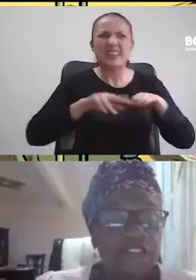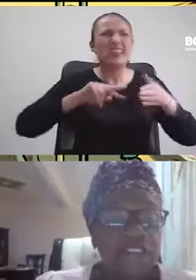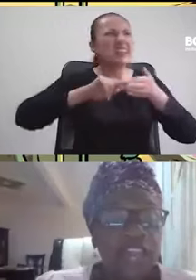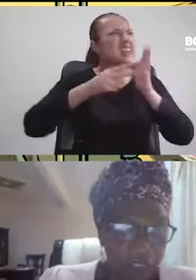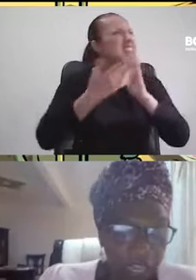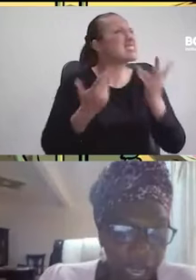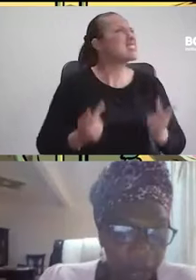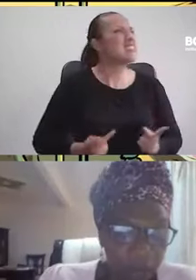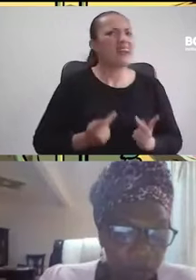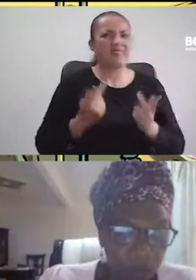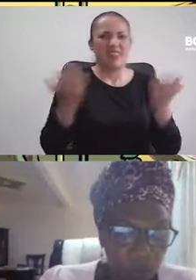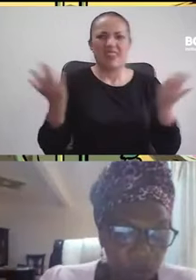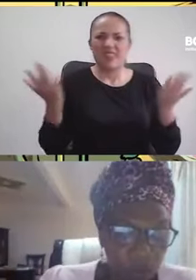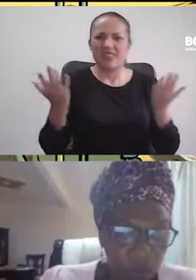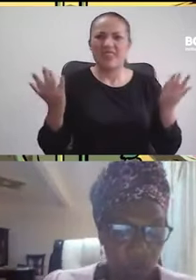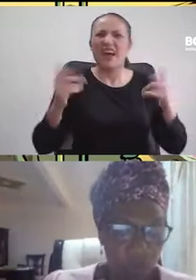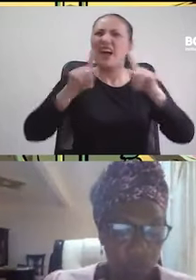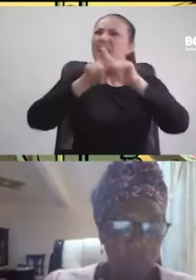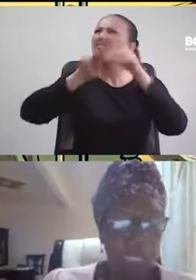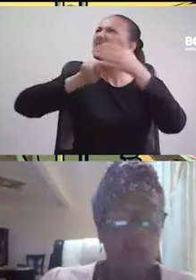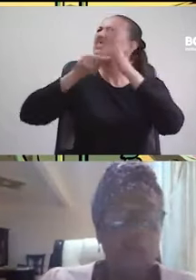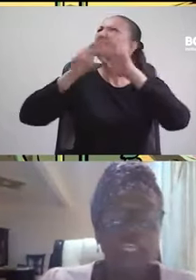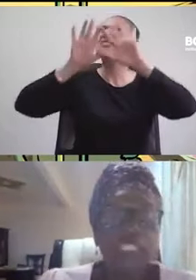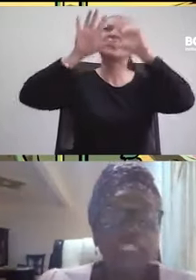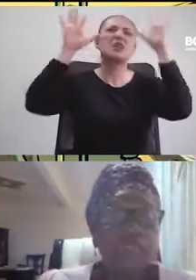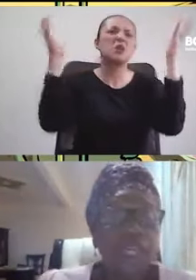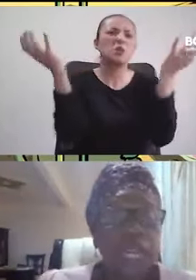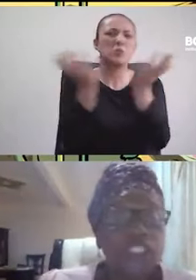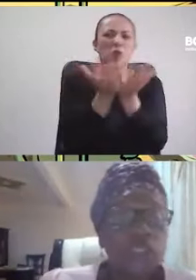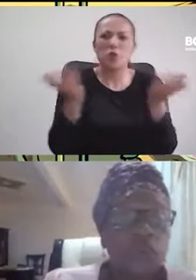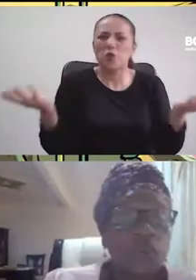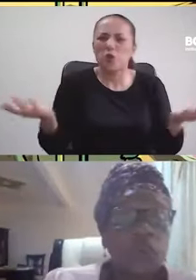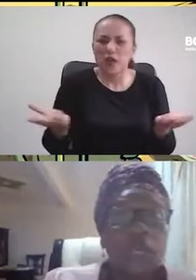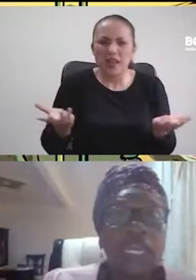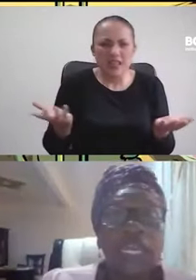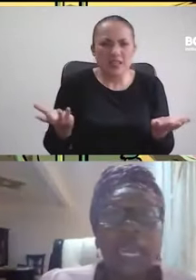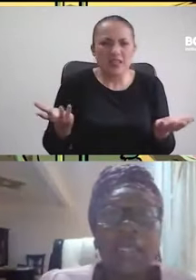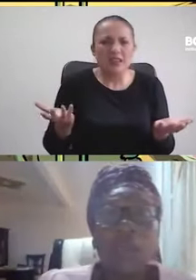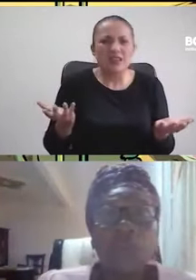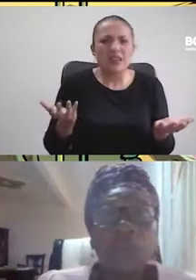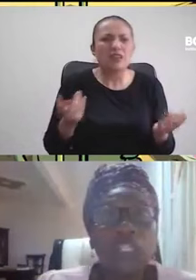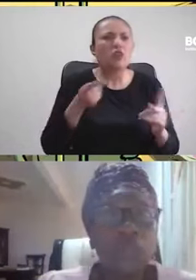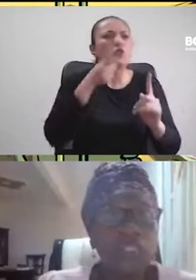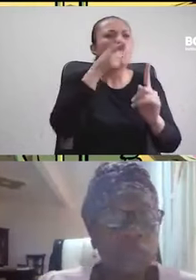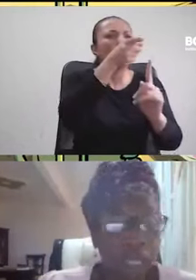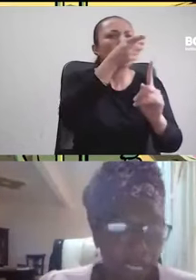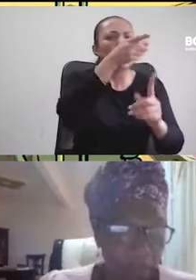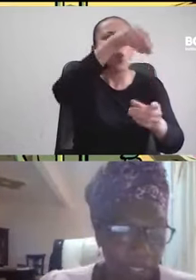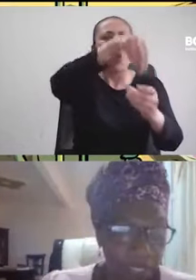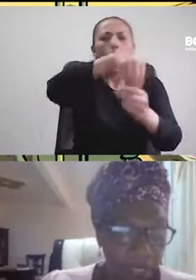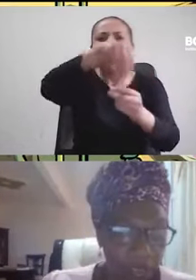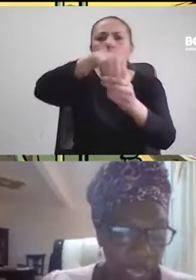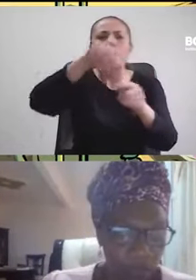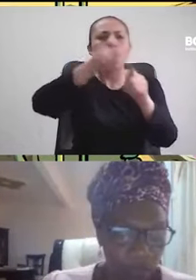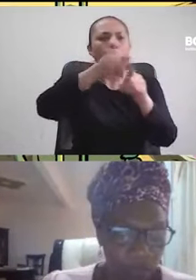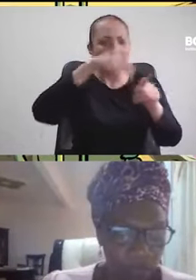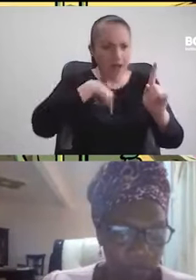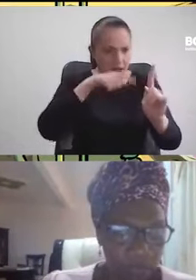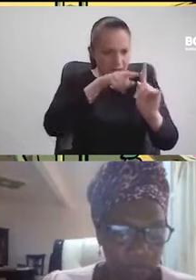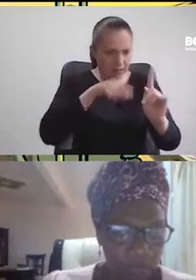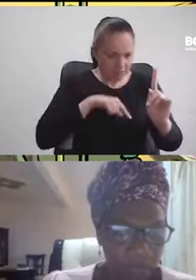que significa el mundo, lo que significas tú en cada uno de los demás